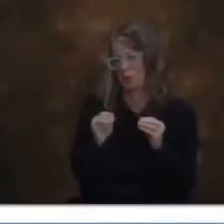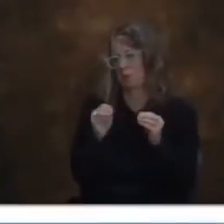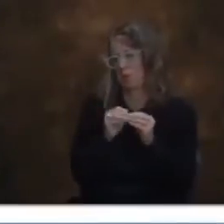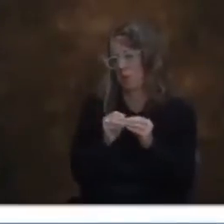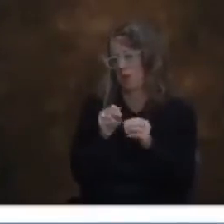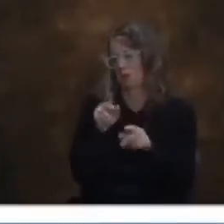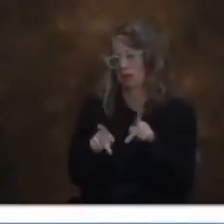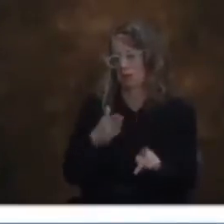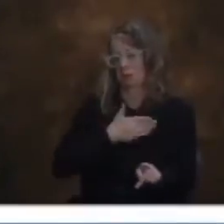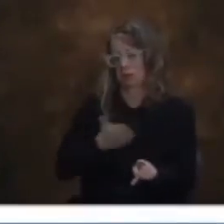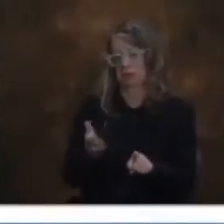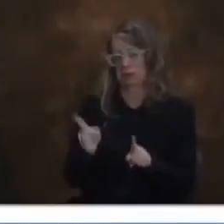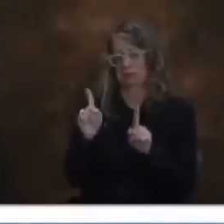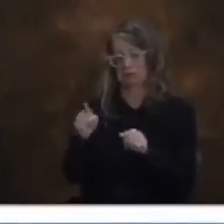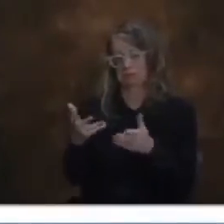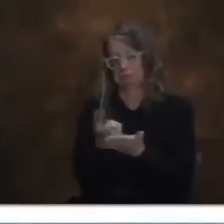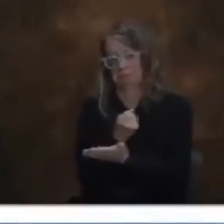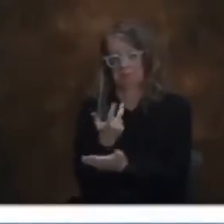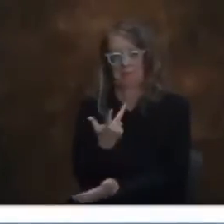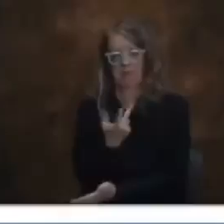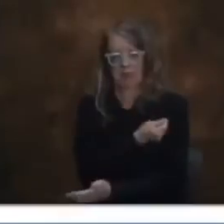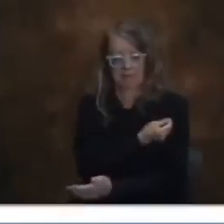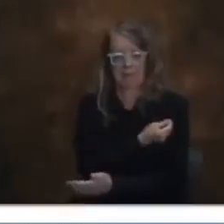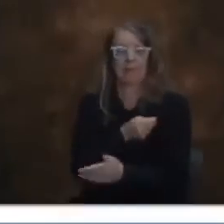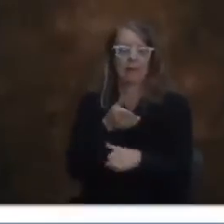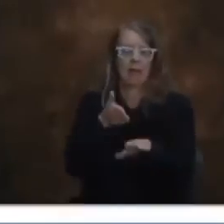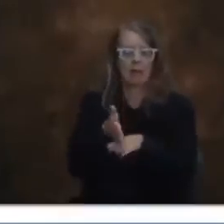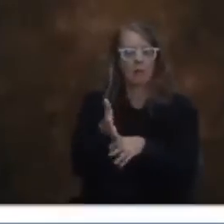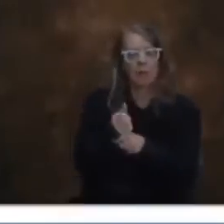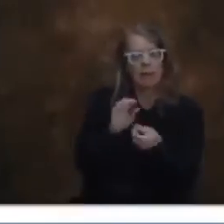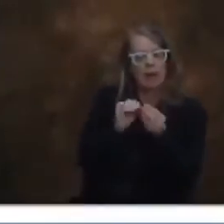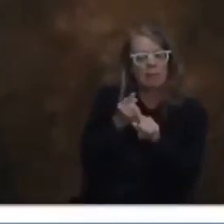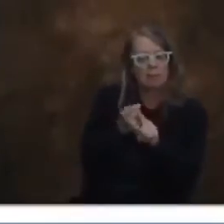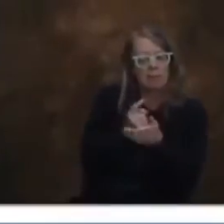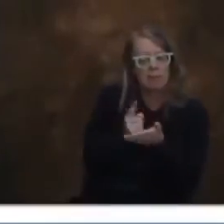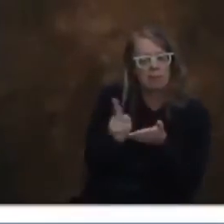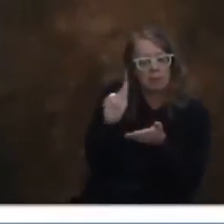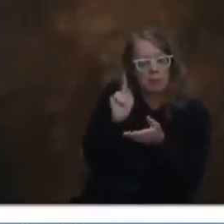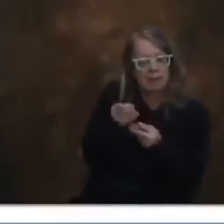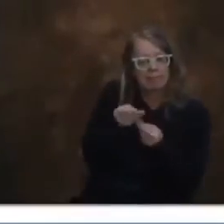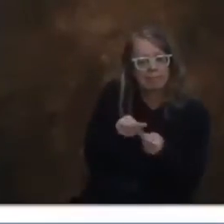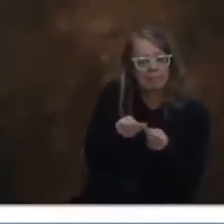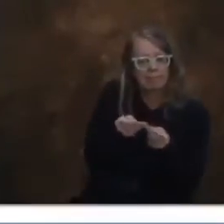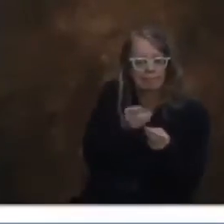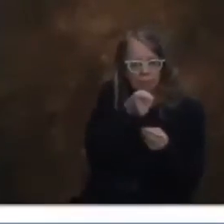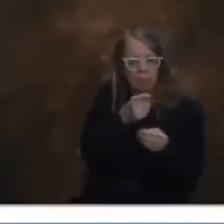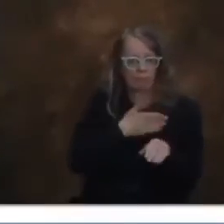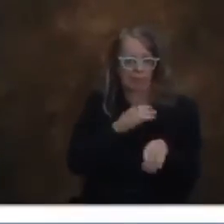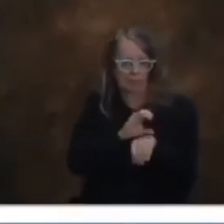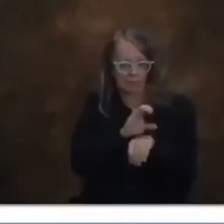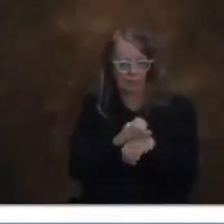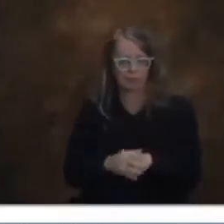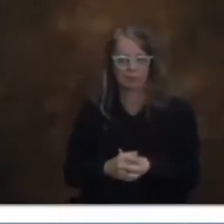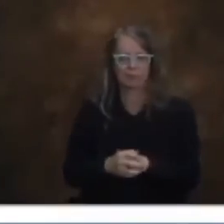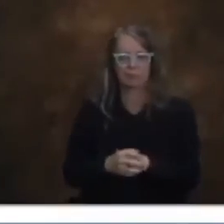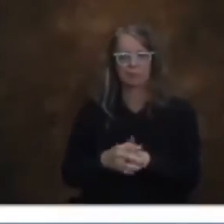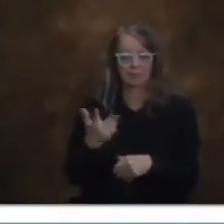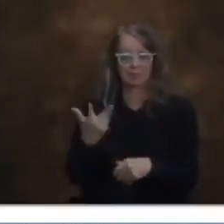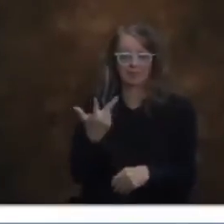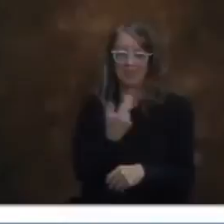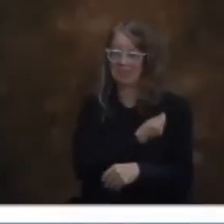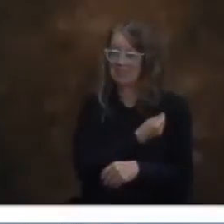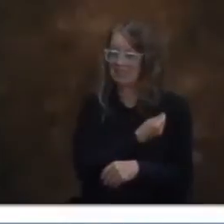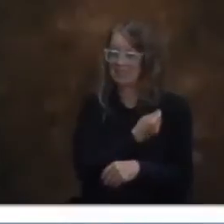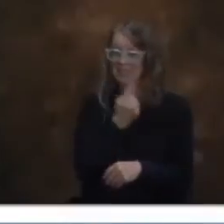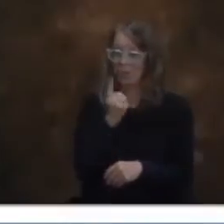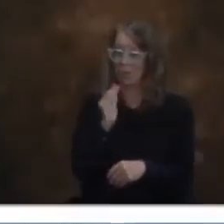viendo un incremento de vacunas conforme se añade la información de la semana pasada como dije la vacuna